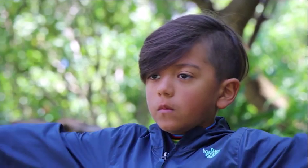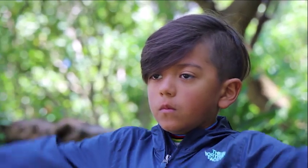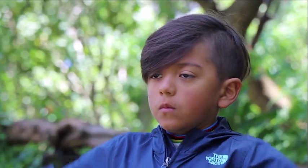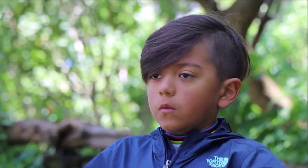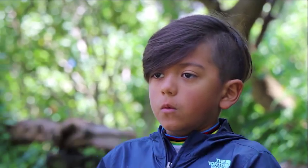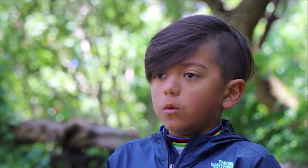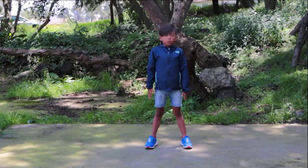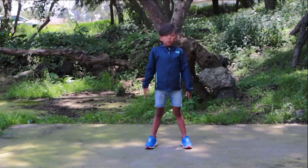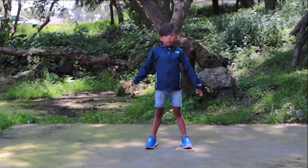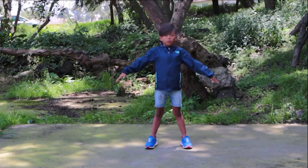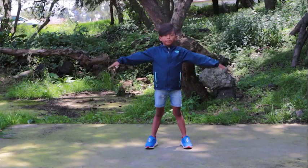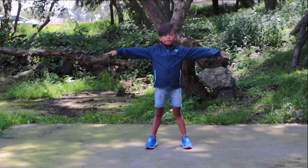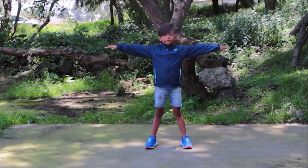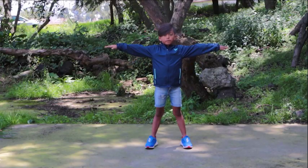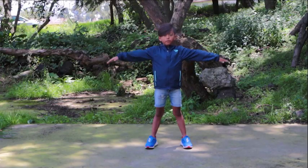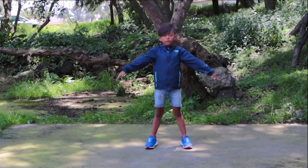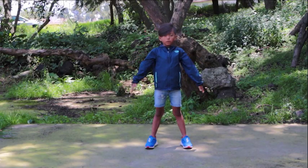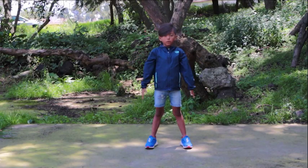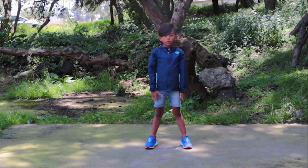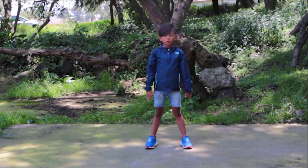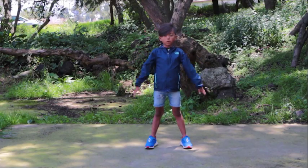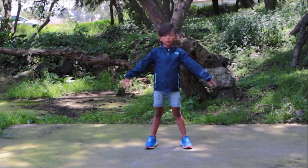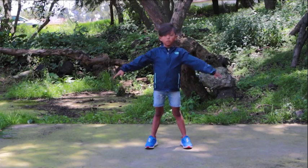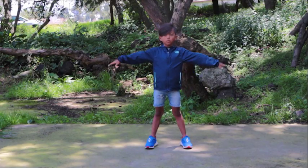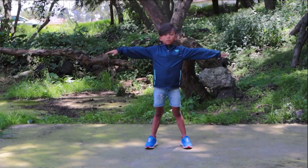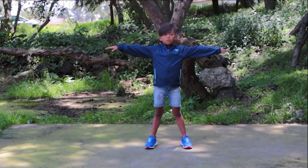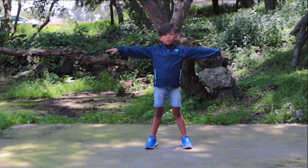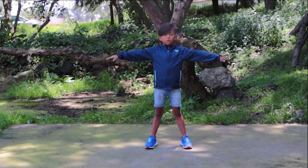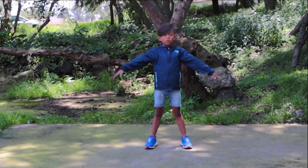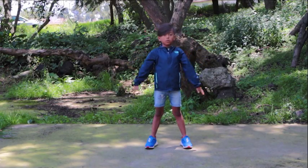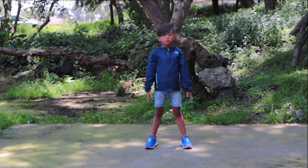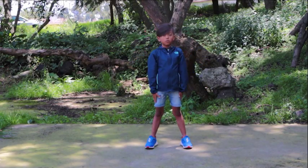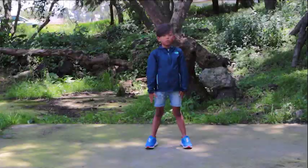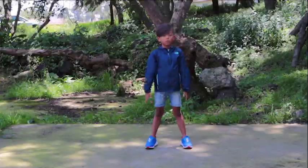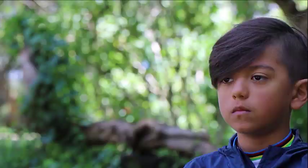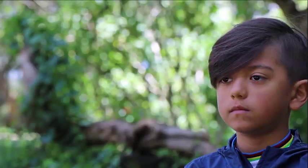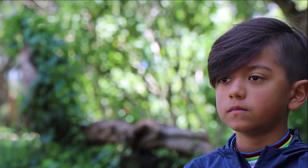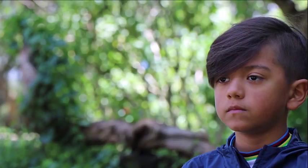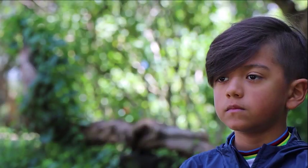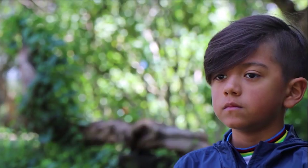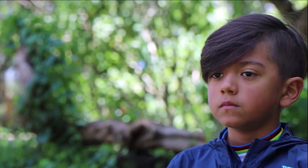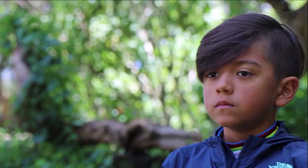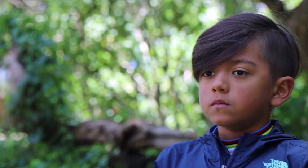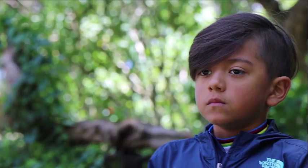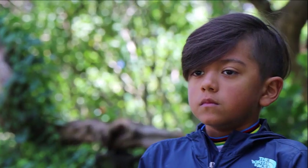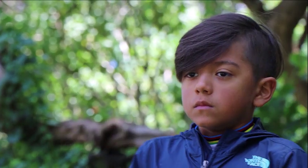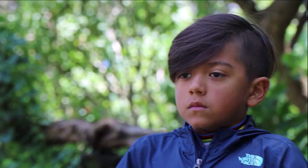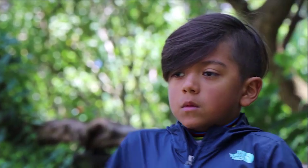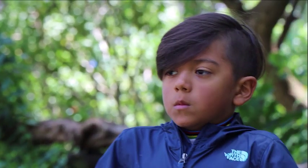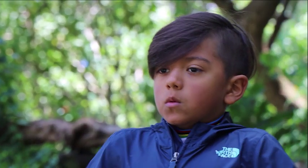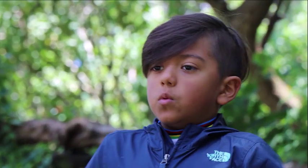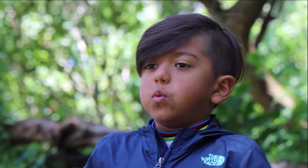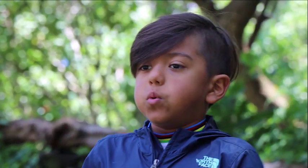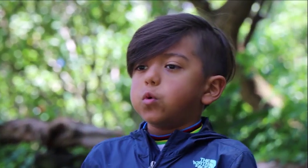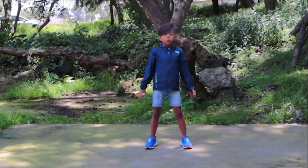muy bien, otra más, una vez más, bien, descansamos, relajamos,